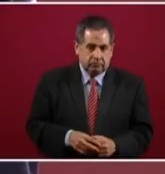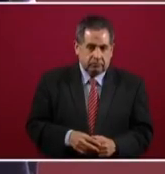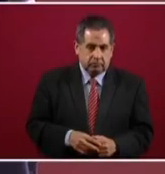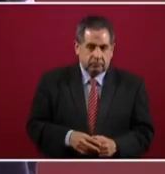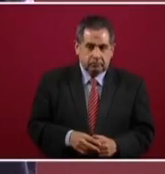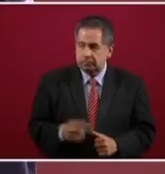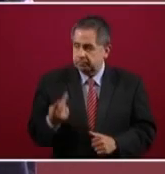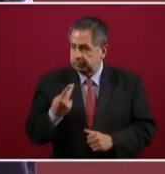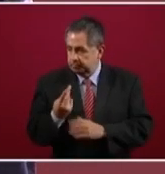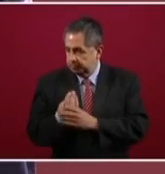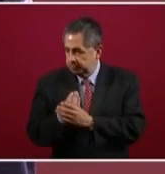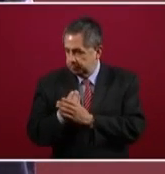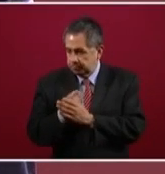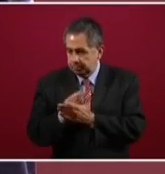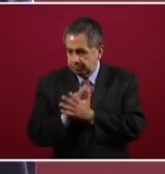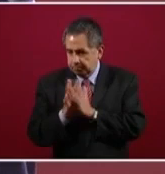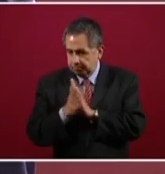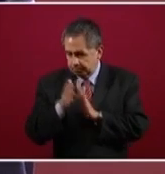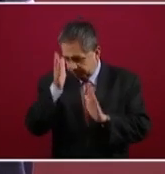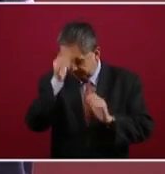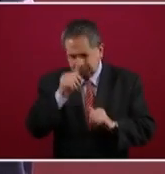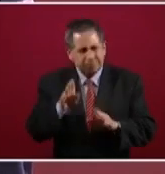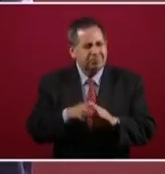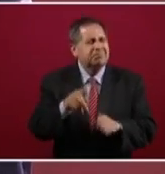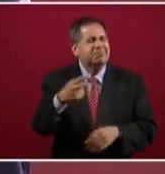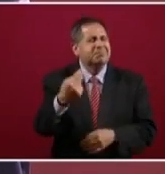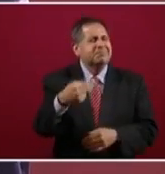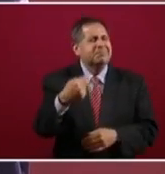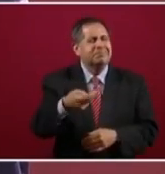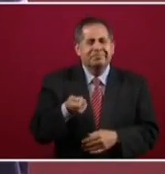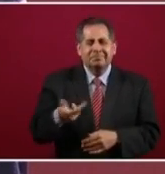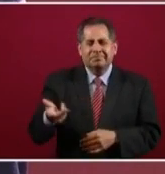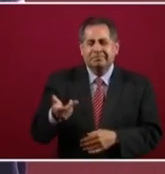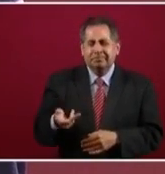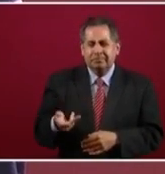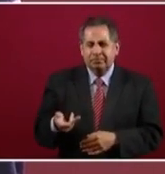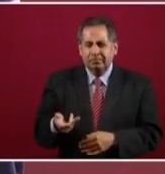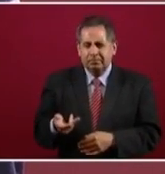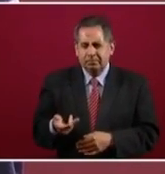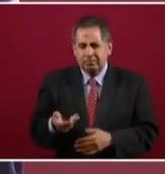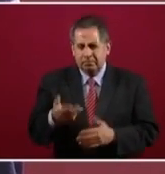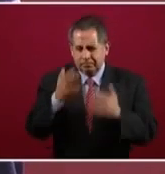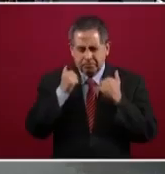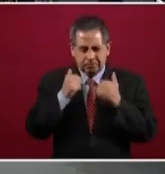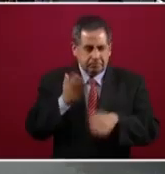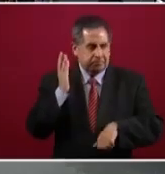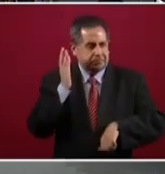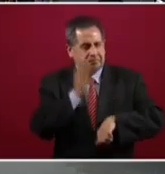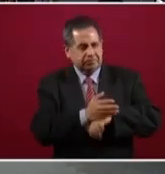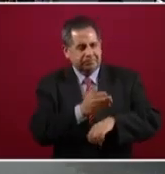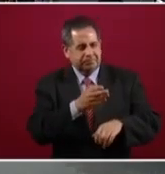celebraban acuerdos. ¿Cómo se le llama esto cuando no hay ejercicio de la acción penal